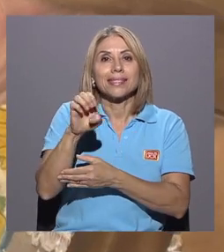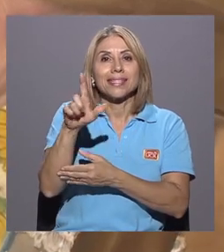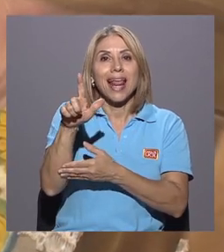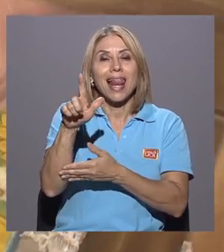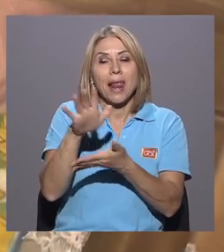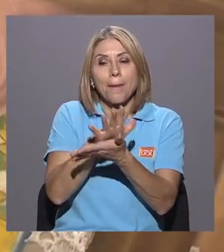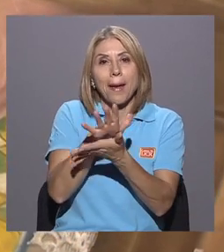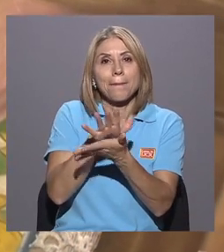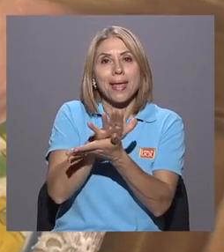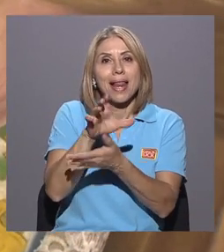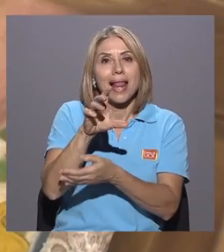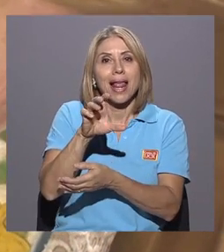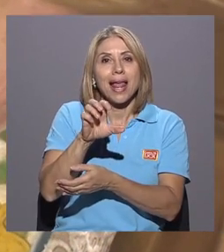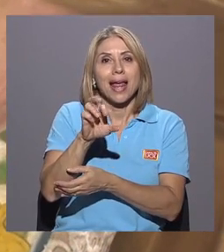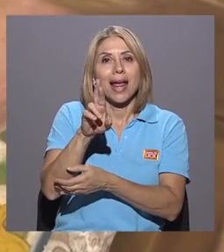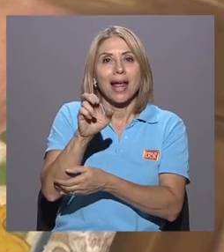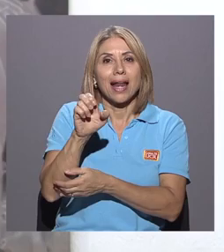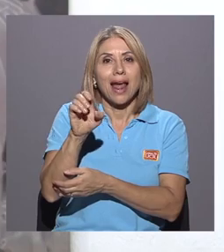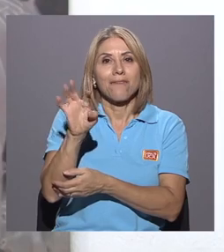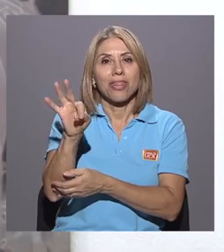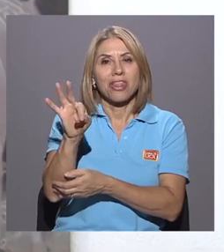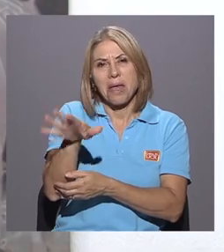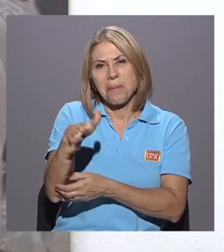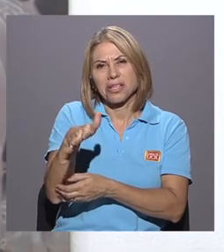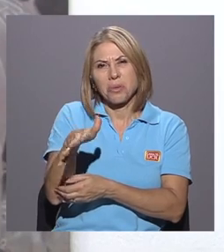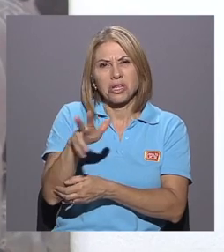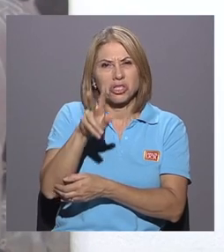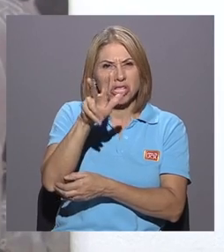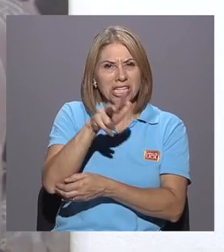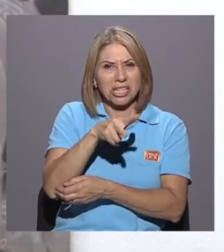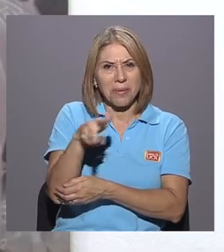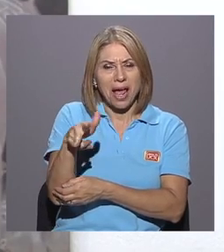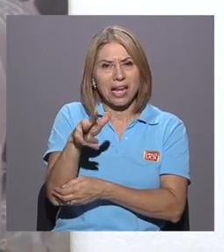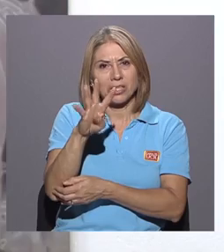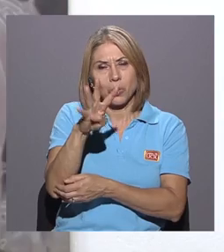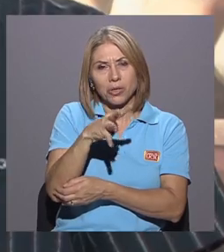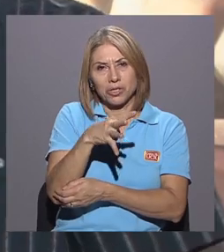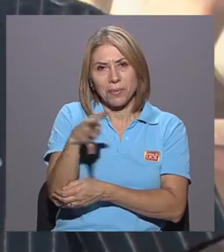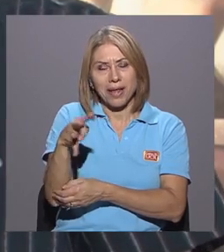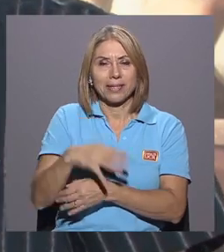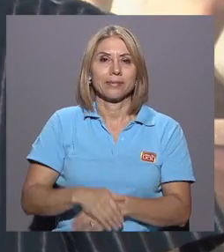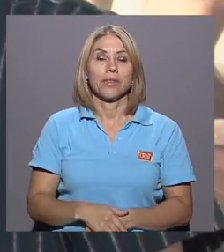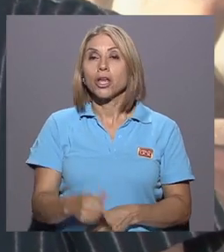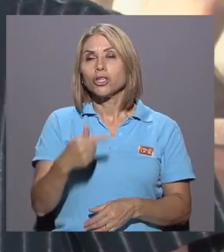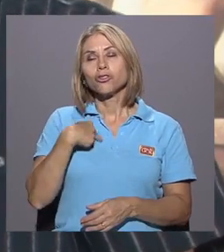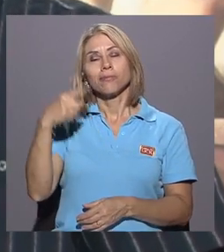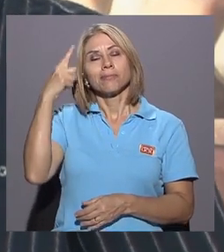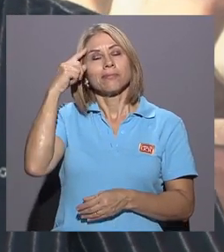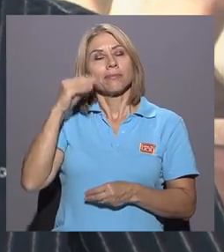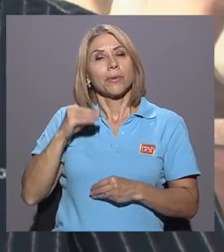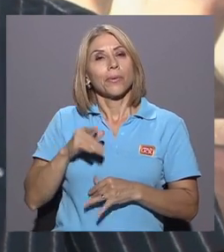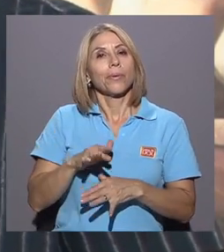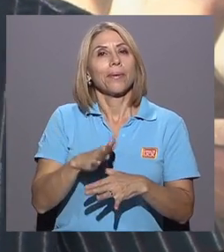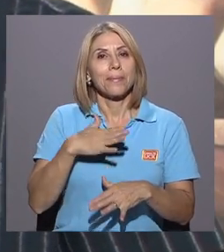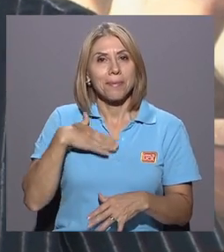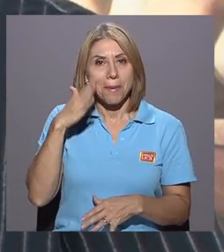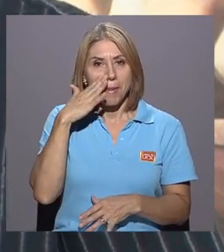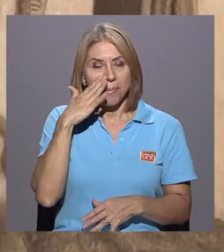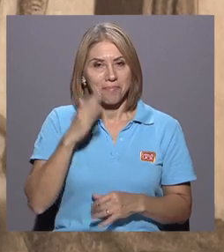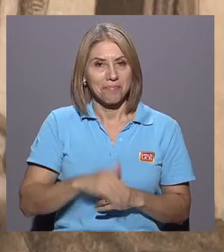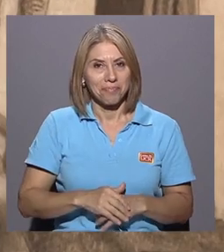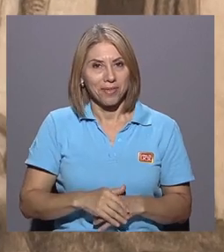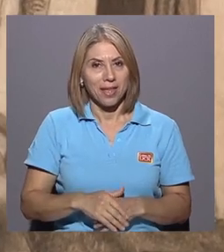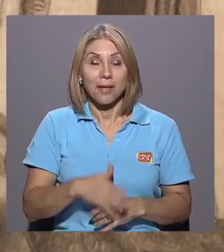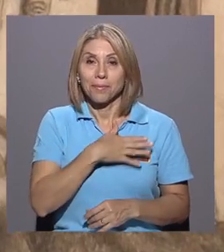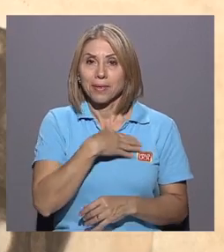y aproximadamente duré como entre 3 a 4 semanas elaborando el proyecto. Yo me inspiré claramente en mi mamá y pues